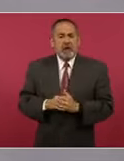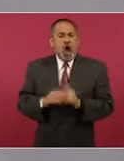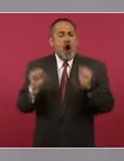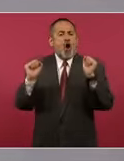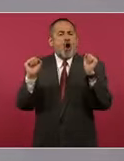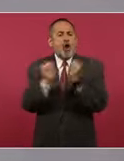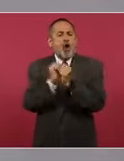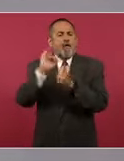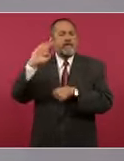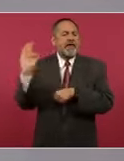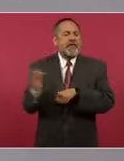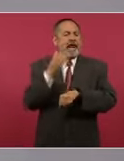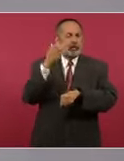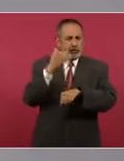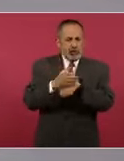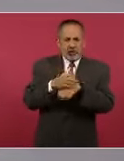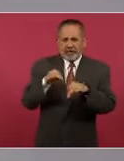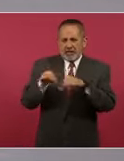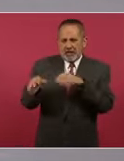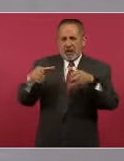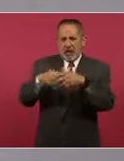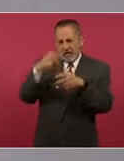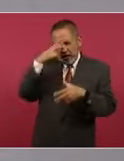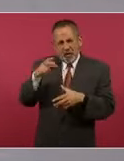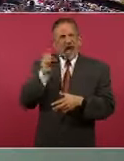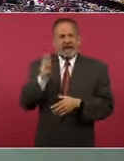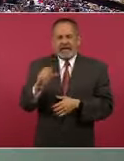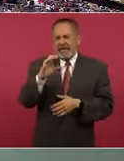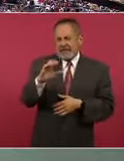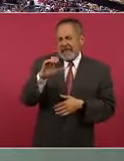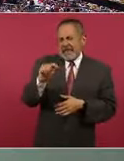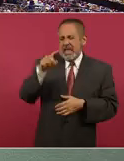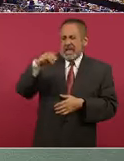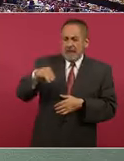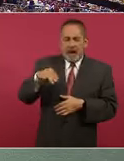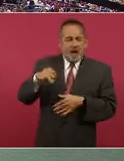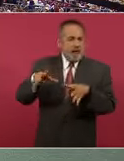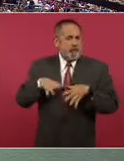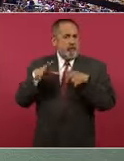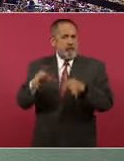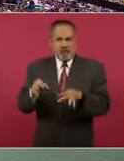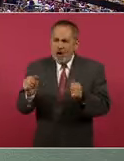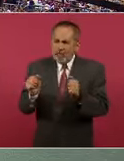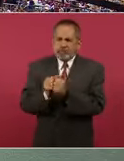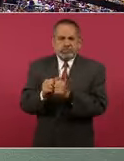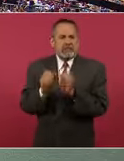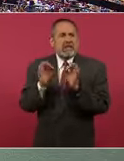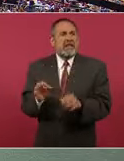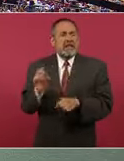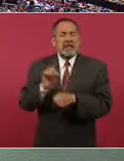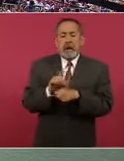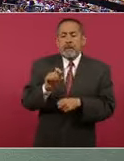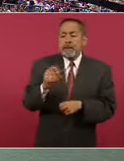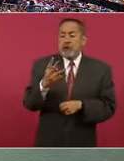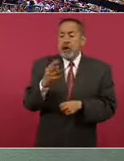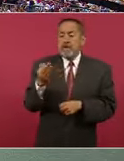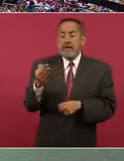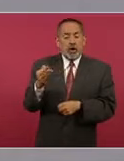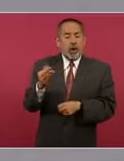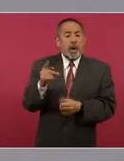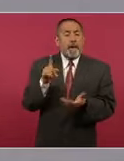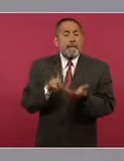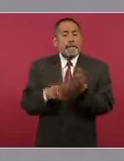Confederación de Trabajadores de México, la CTM, se constituyó el 24